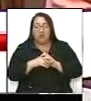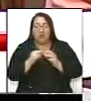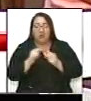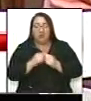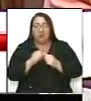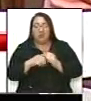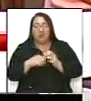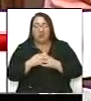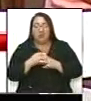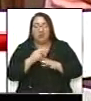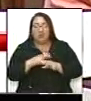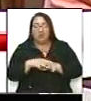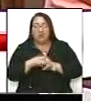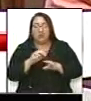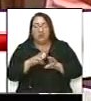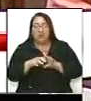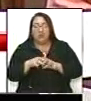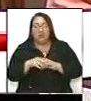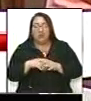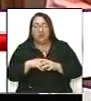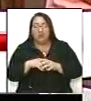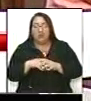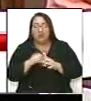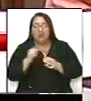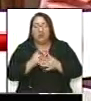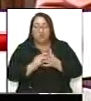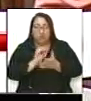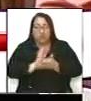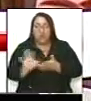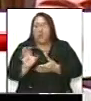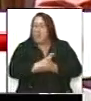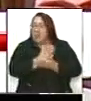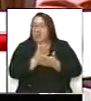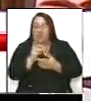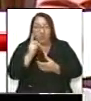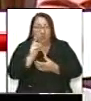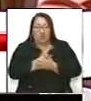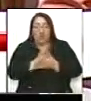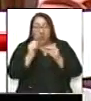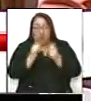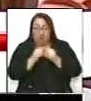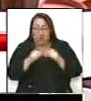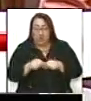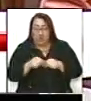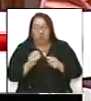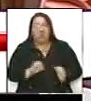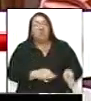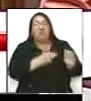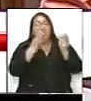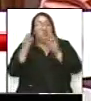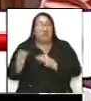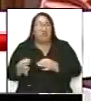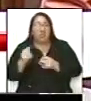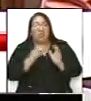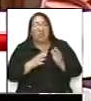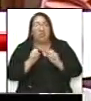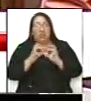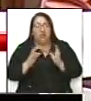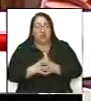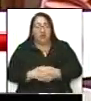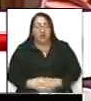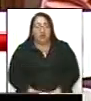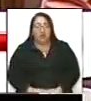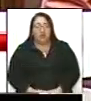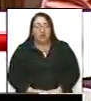que corresponde, pero definitivamente no se va a omitir ninguno. Dicho esto, colegas, pasamos a la orden del